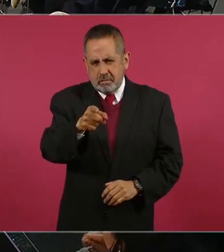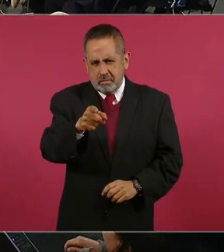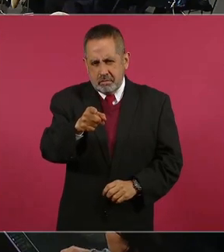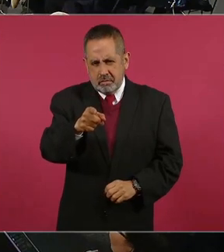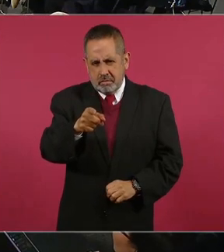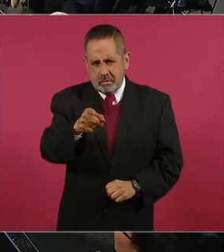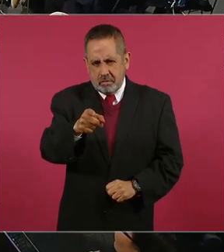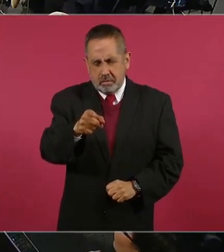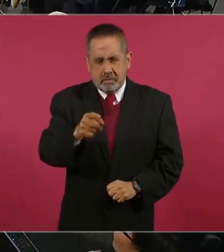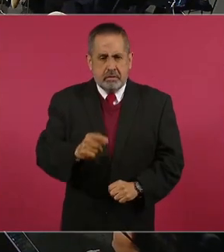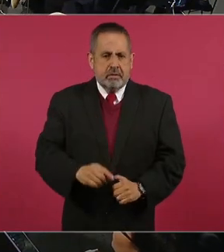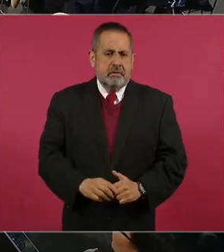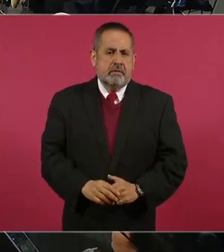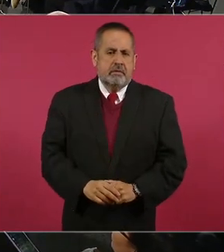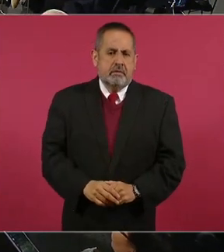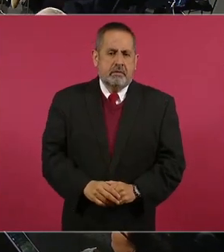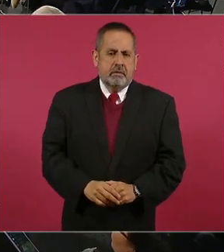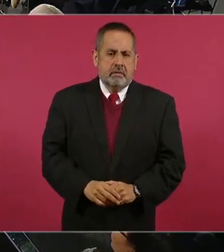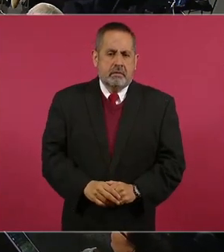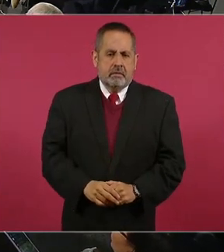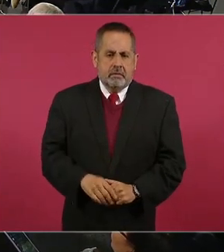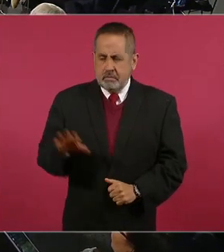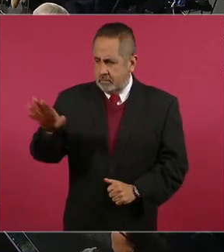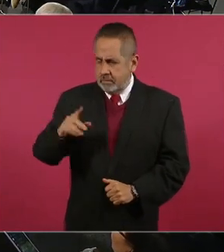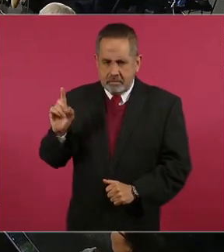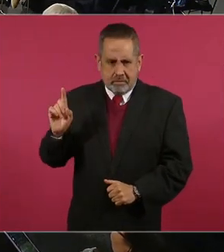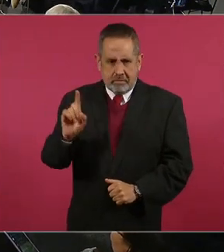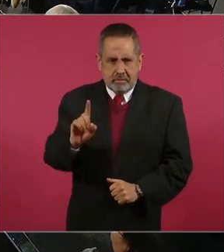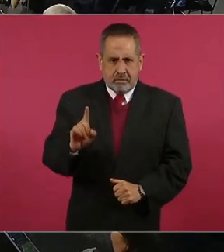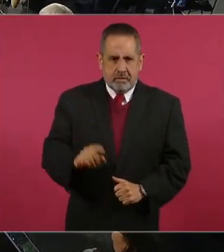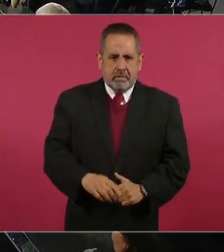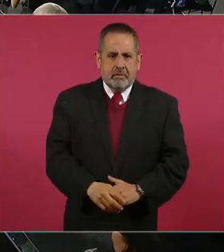Hay uno que es informar a la autoridad. A ver, ven. Y otra.